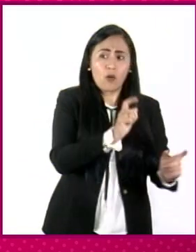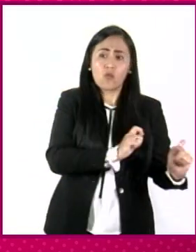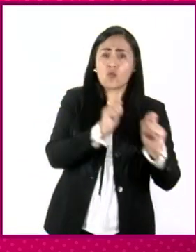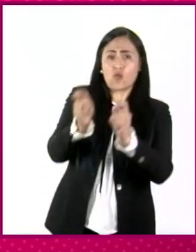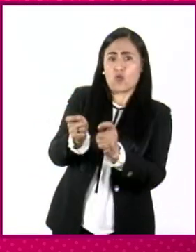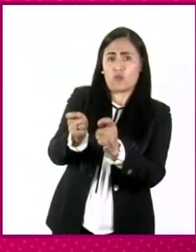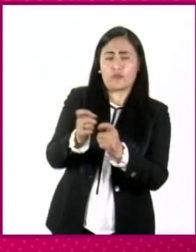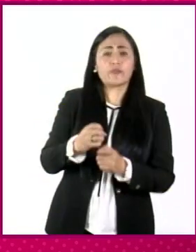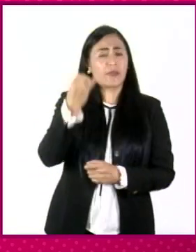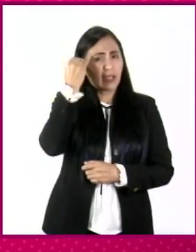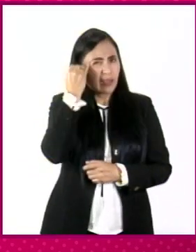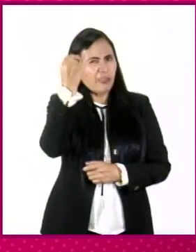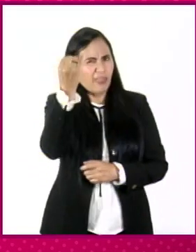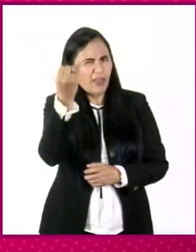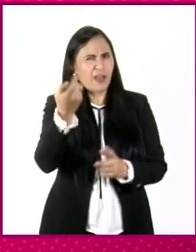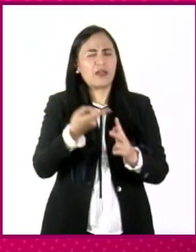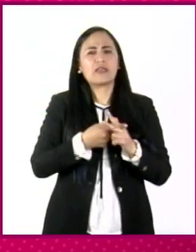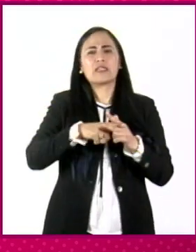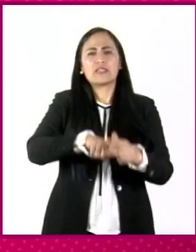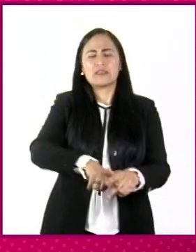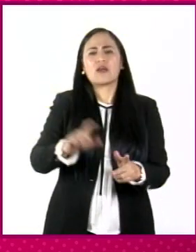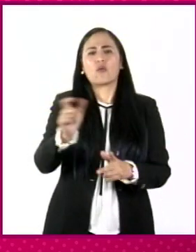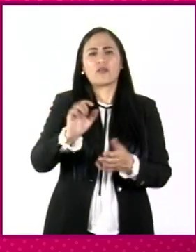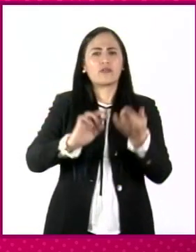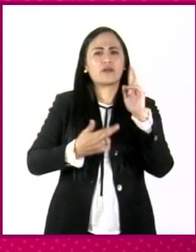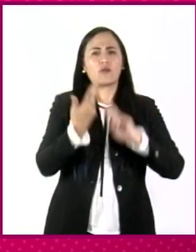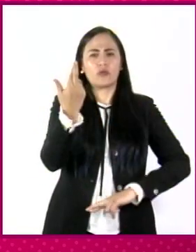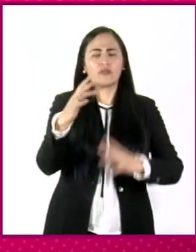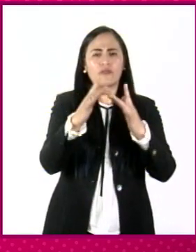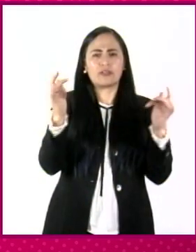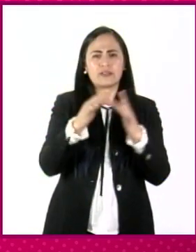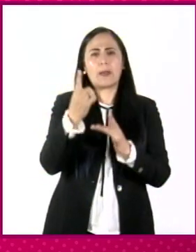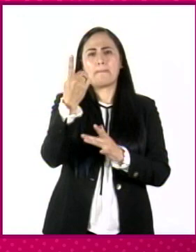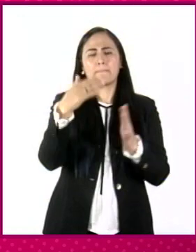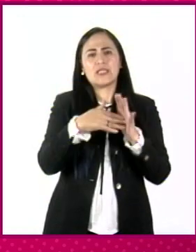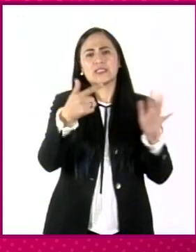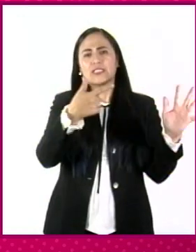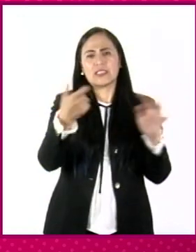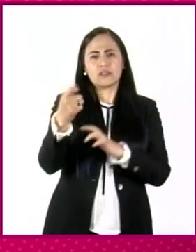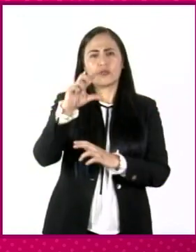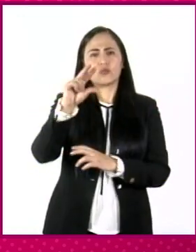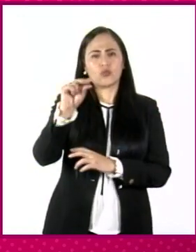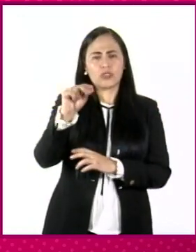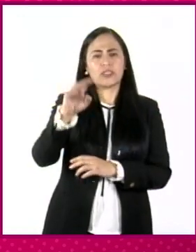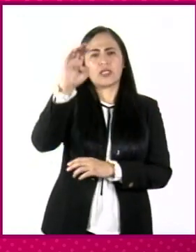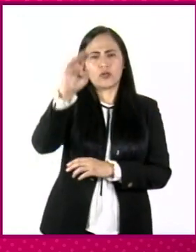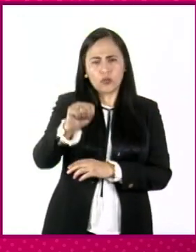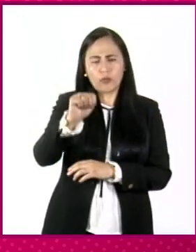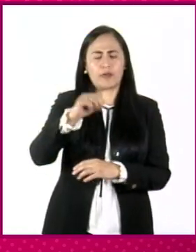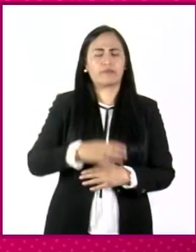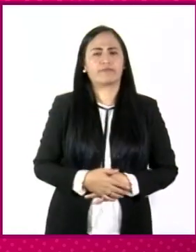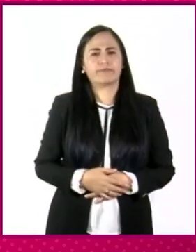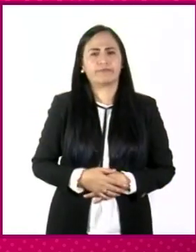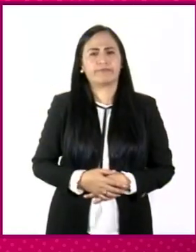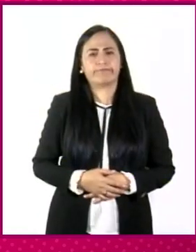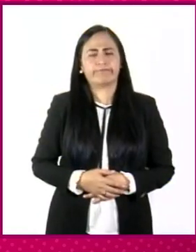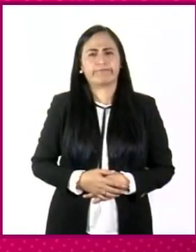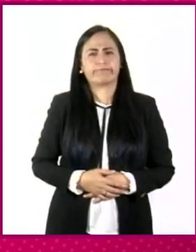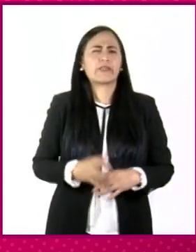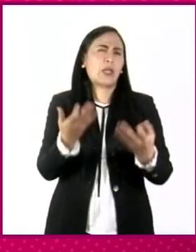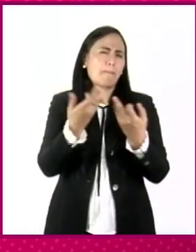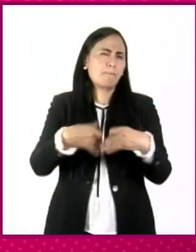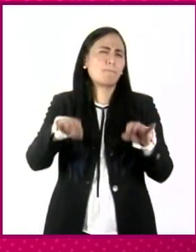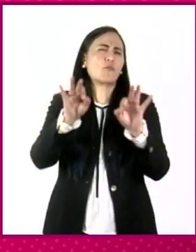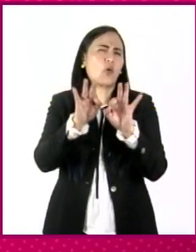realidad surge a partir de la Revolución Francesa de 1789. Lo que importaba era justamente, o lo que importa es